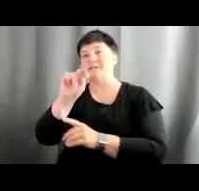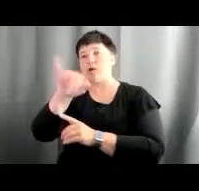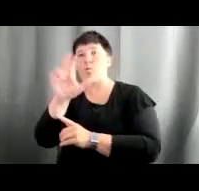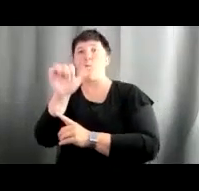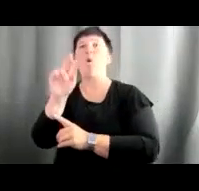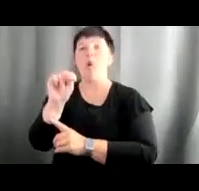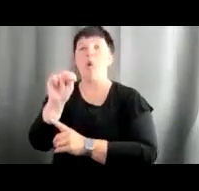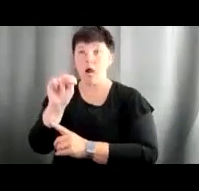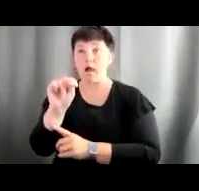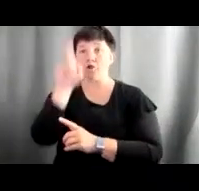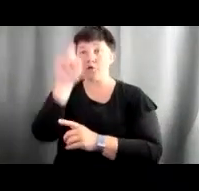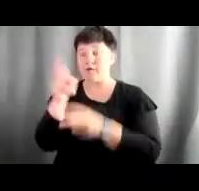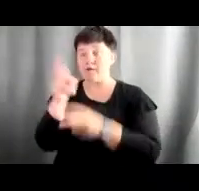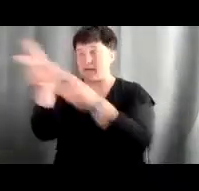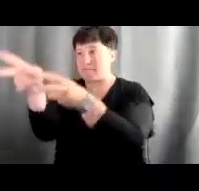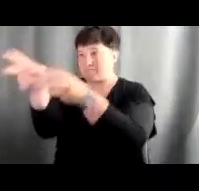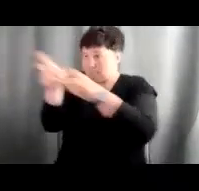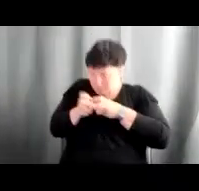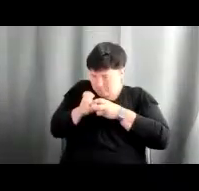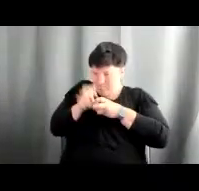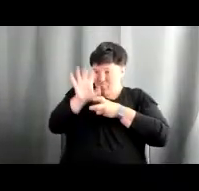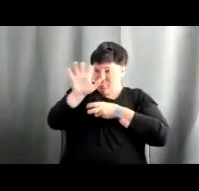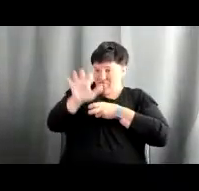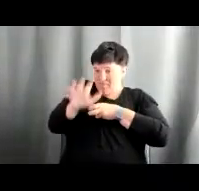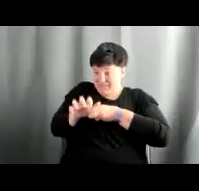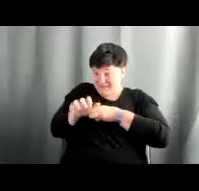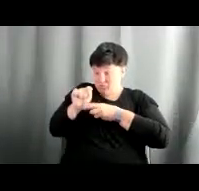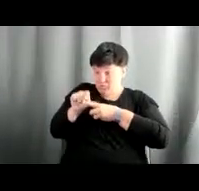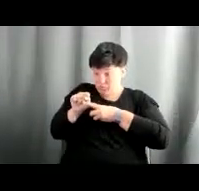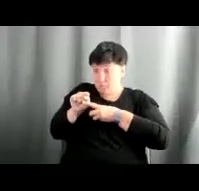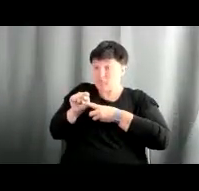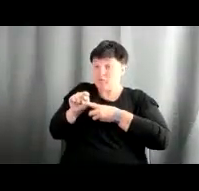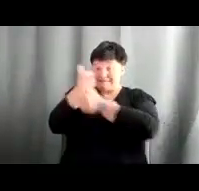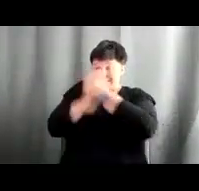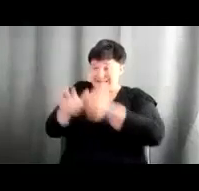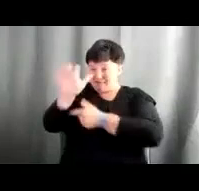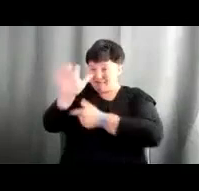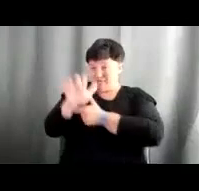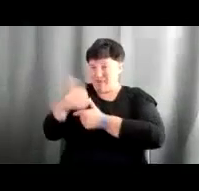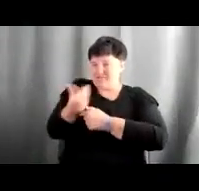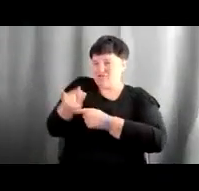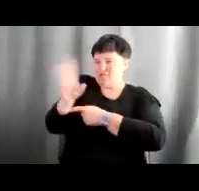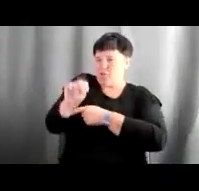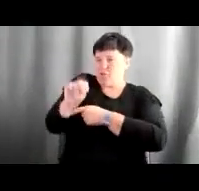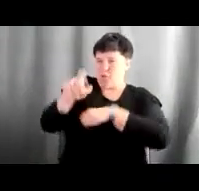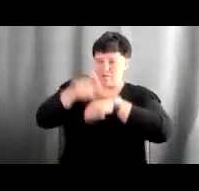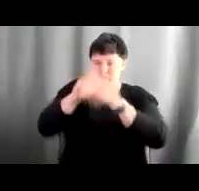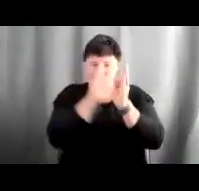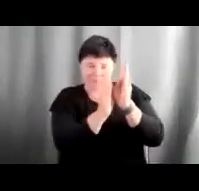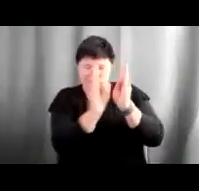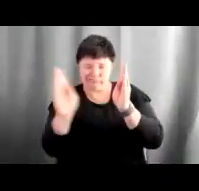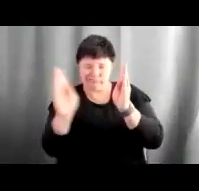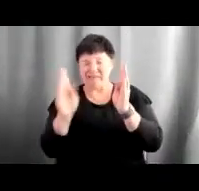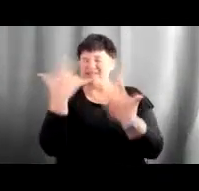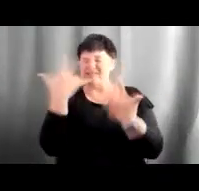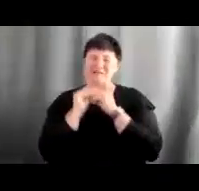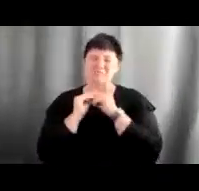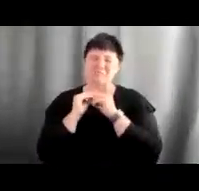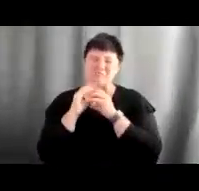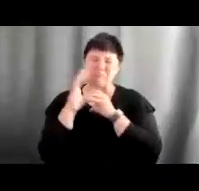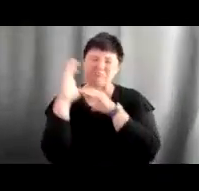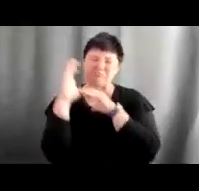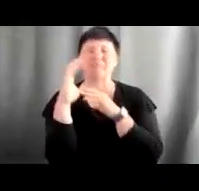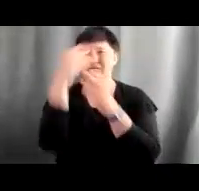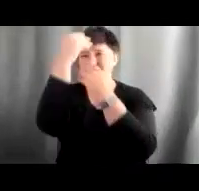que extraer los píxeles de allí. Y cada uno de esos píxeles tiene su propia serie temporal de 10 años, ¿verdad? Hay todo un montón